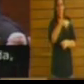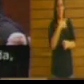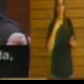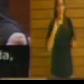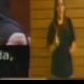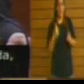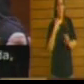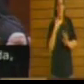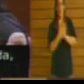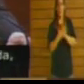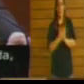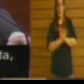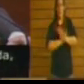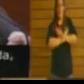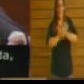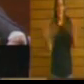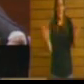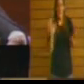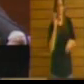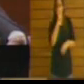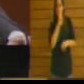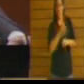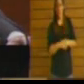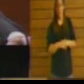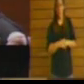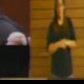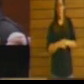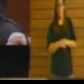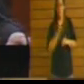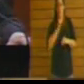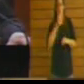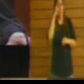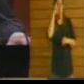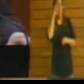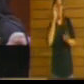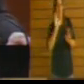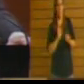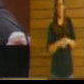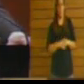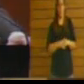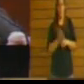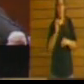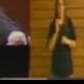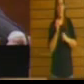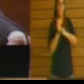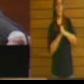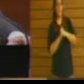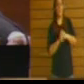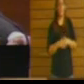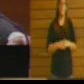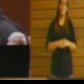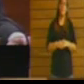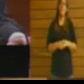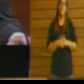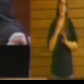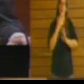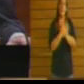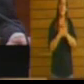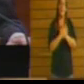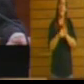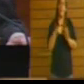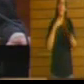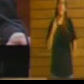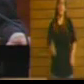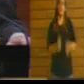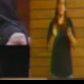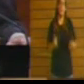campaña. Cero. No voy a decir zapatero, pero cero patatero. Han hablado ustedes de esta campaña. Claro,